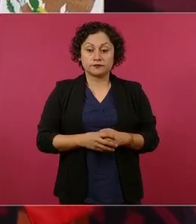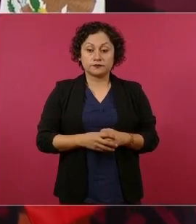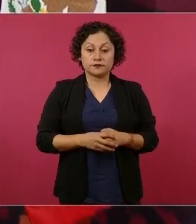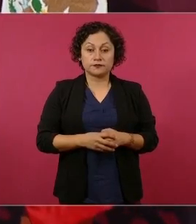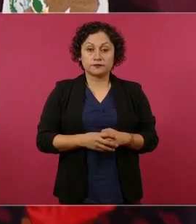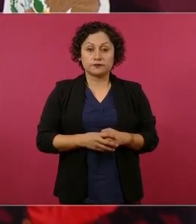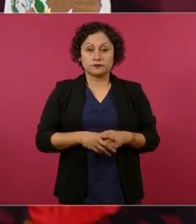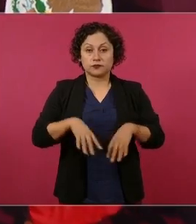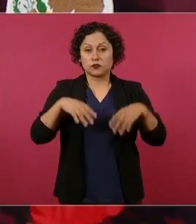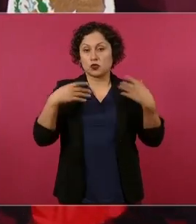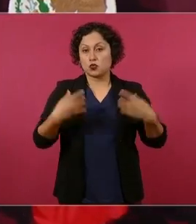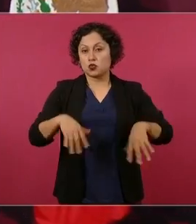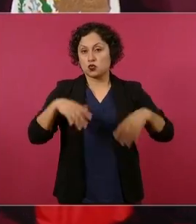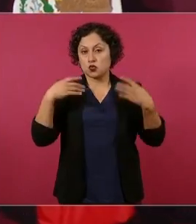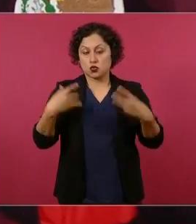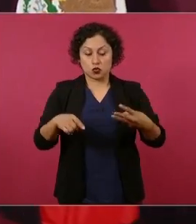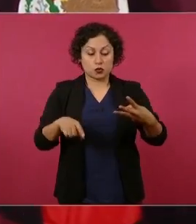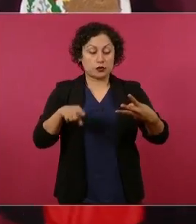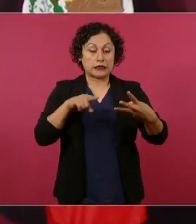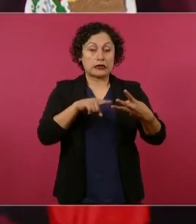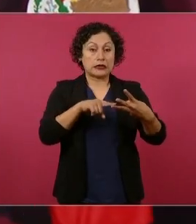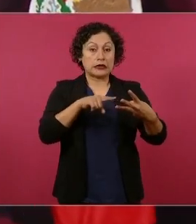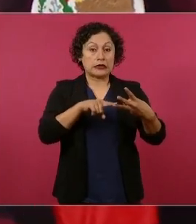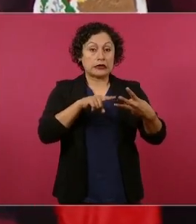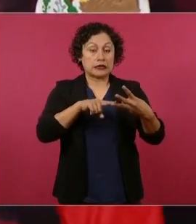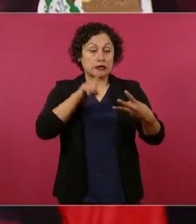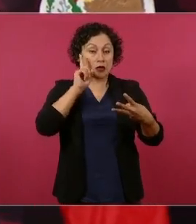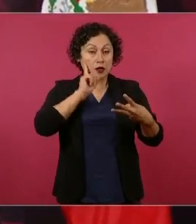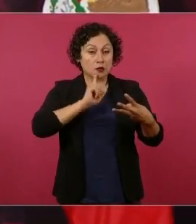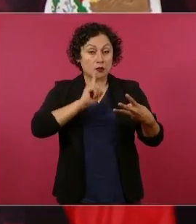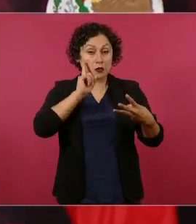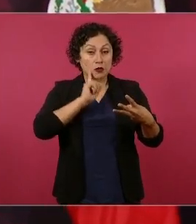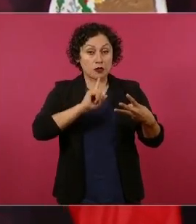su amplio conocimiento en